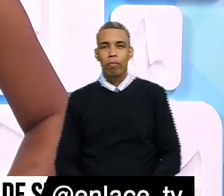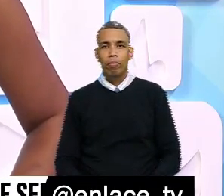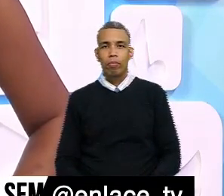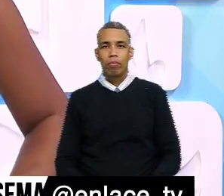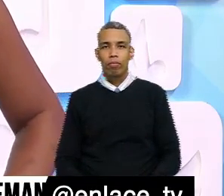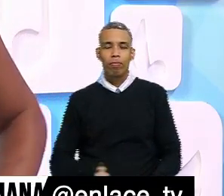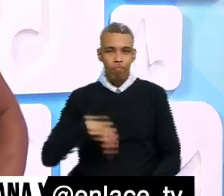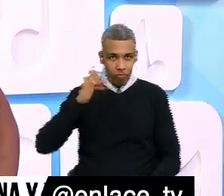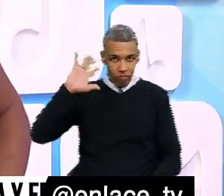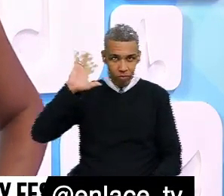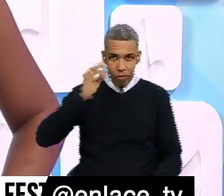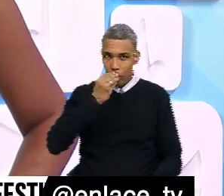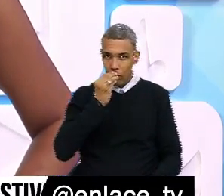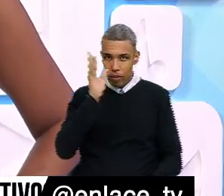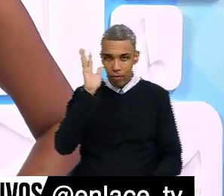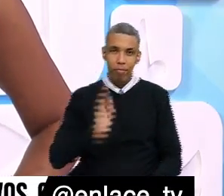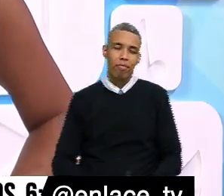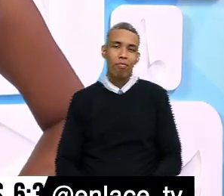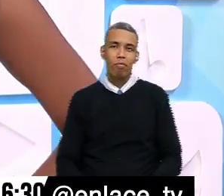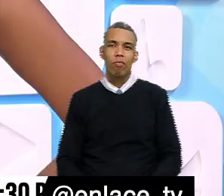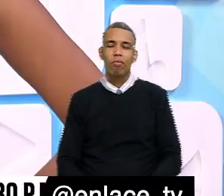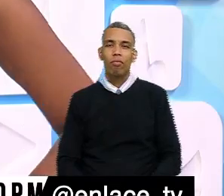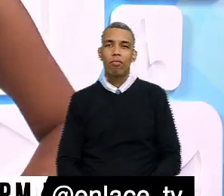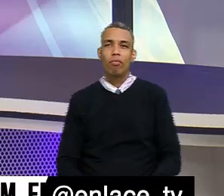Yo me despido, un besito. Chao, chao.